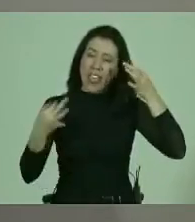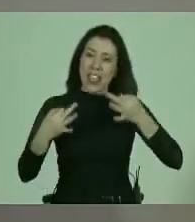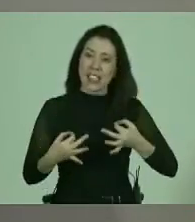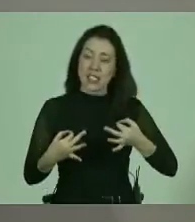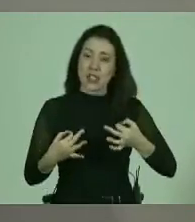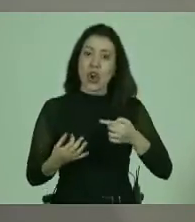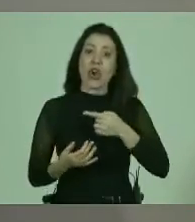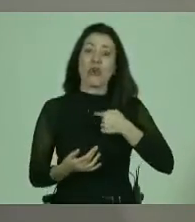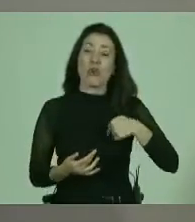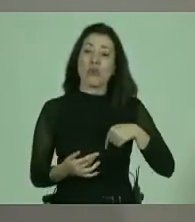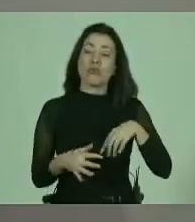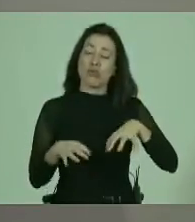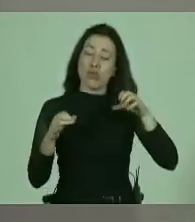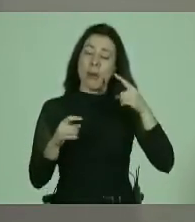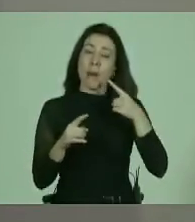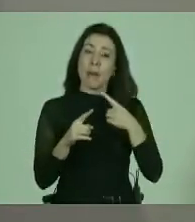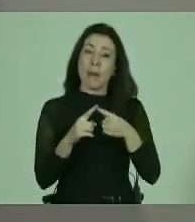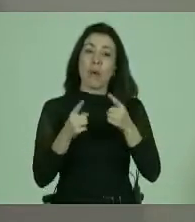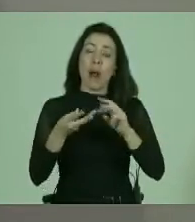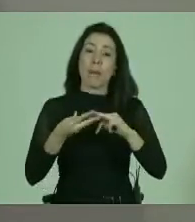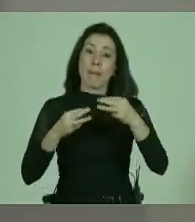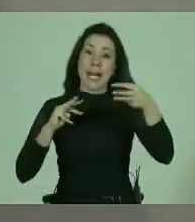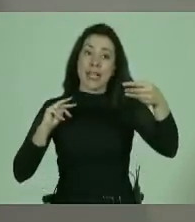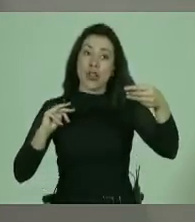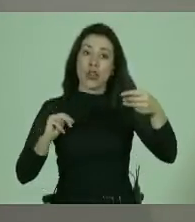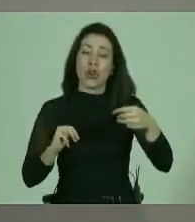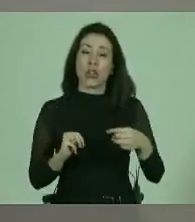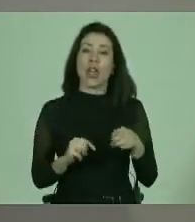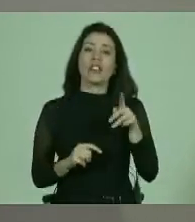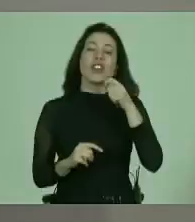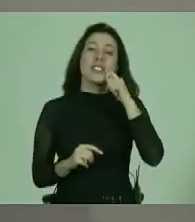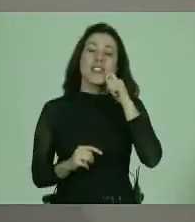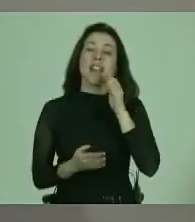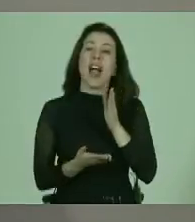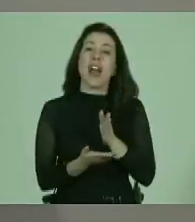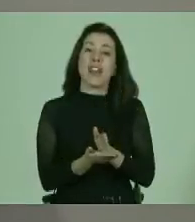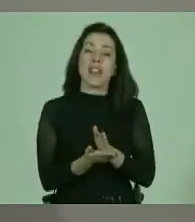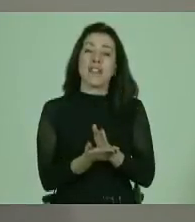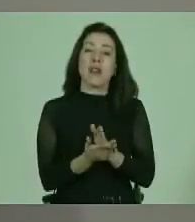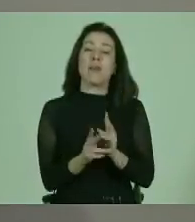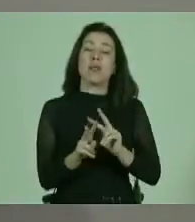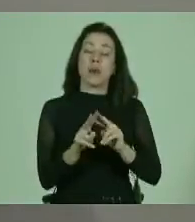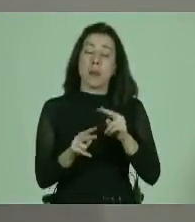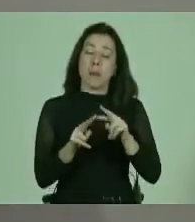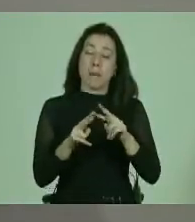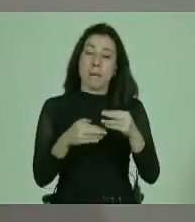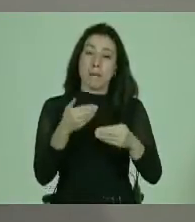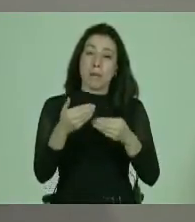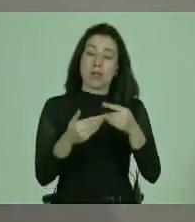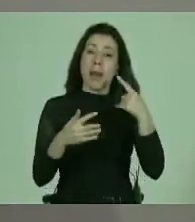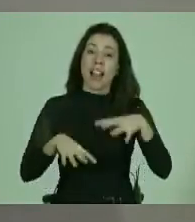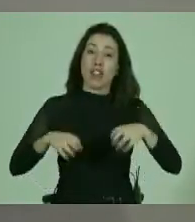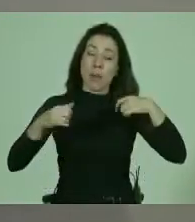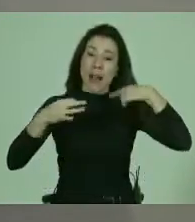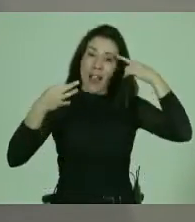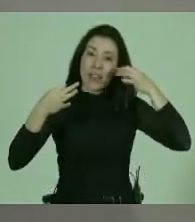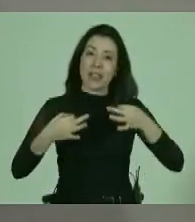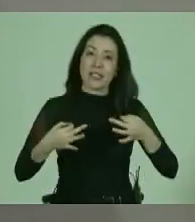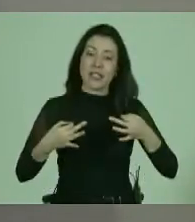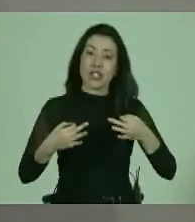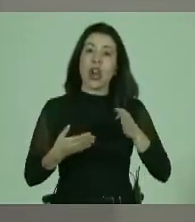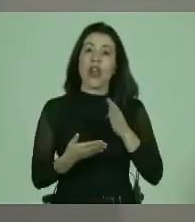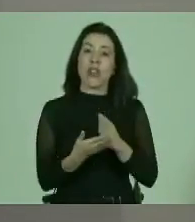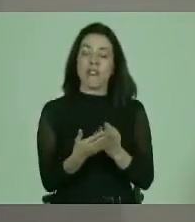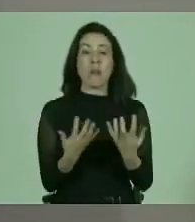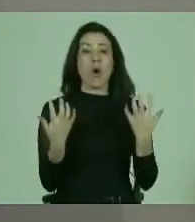tomemos de acuerdo a una determinada metodología es decir tenemos que tener unos procedimientos para tomar las decisiones tenemos